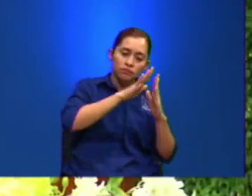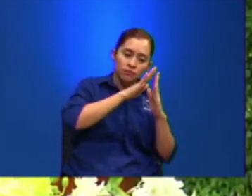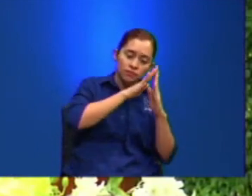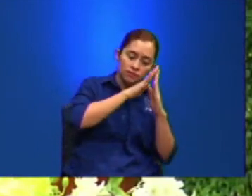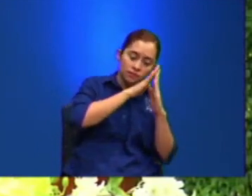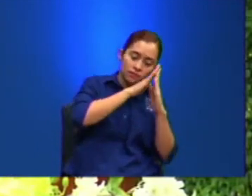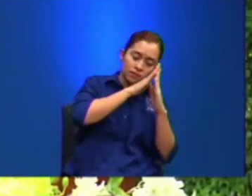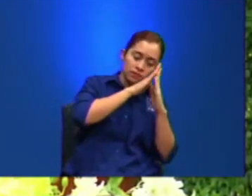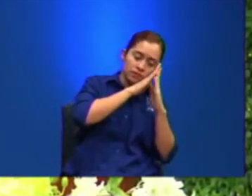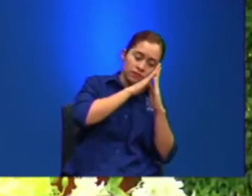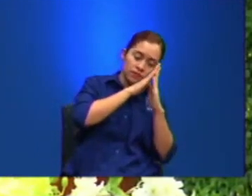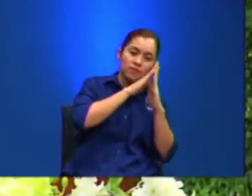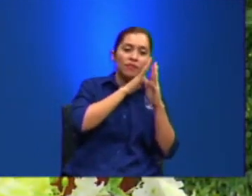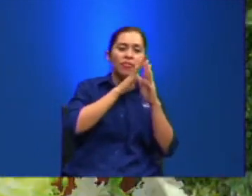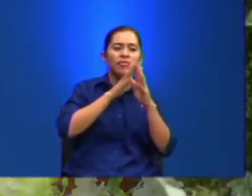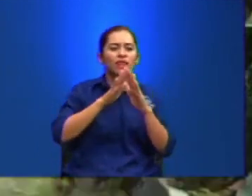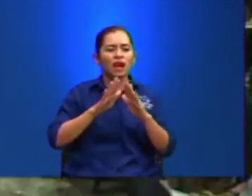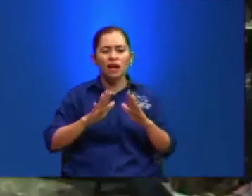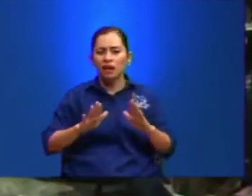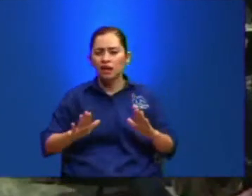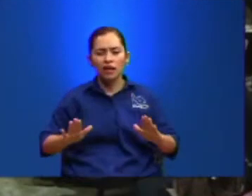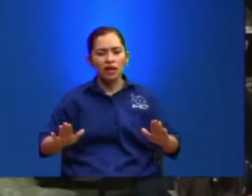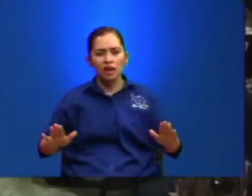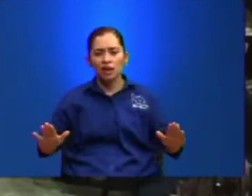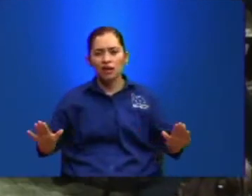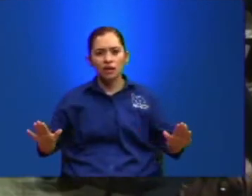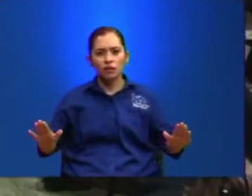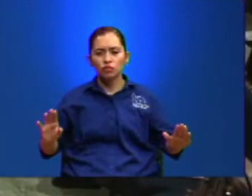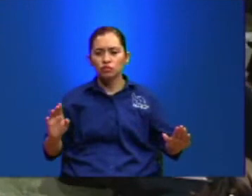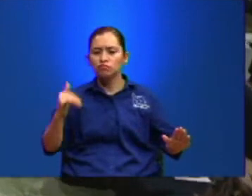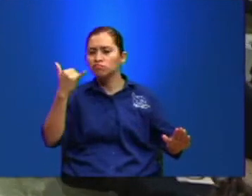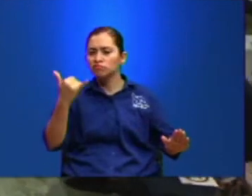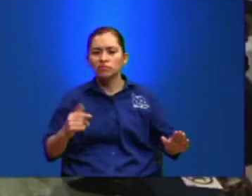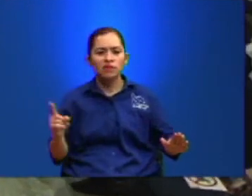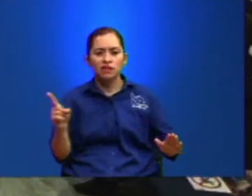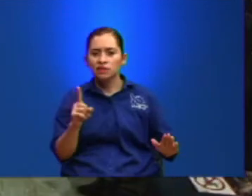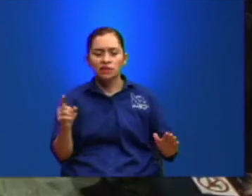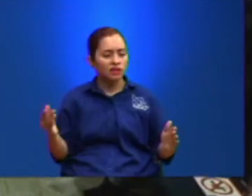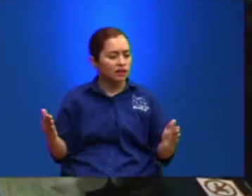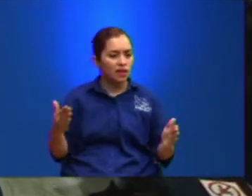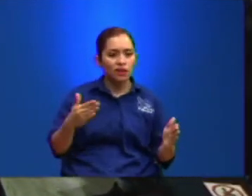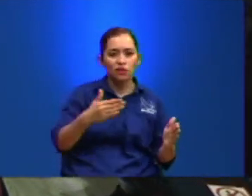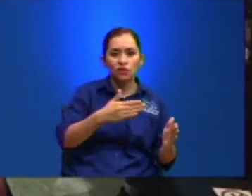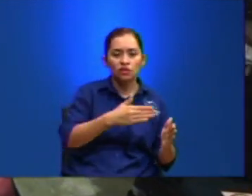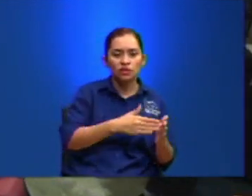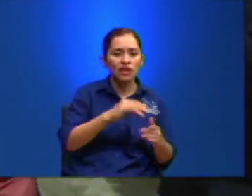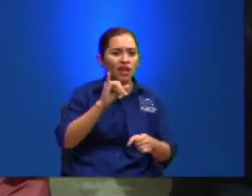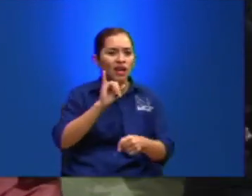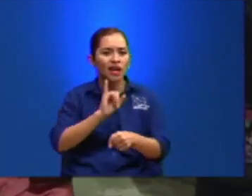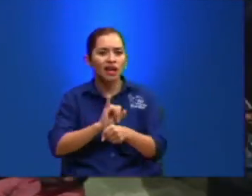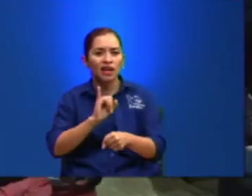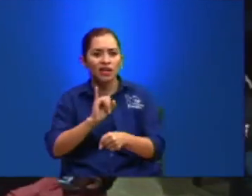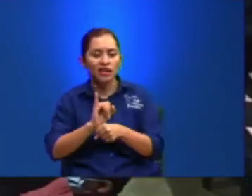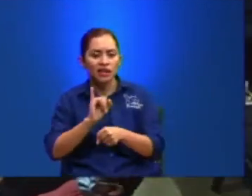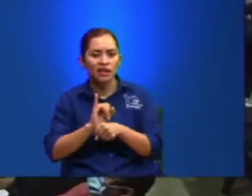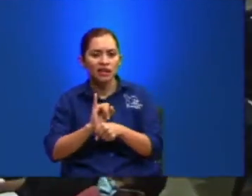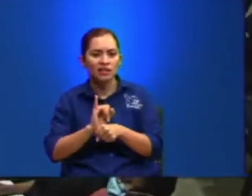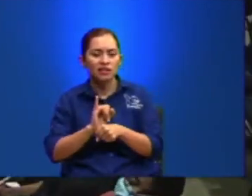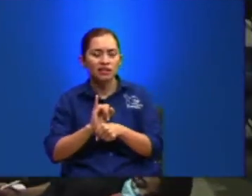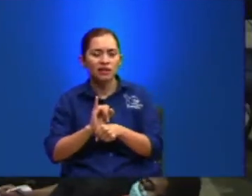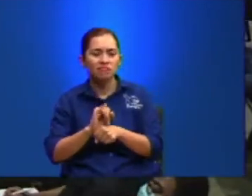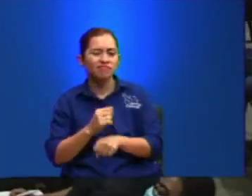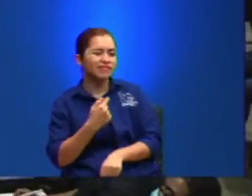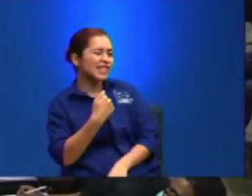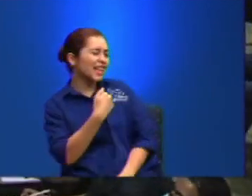tranquilos y algunos ni a la iglesia llegan no hermano es que fíjese que yo me quedo en la